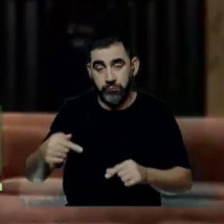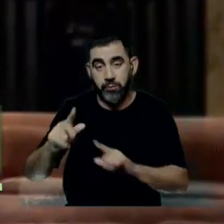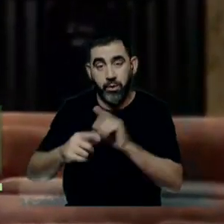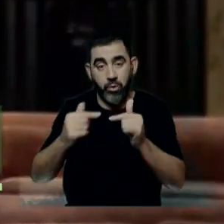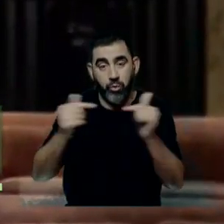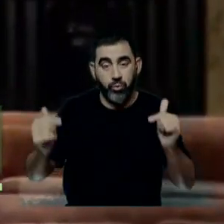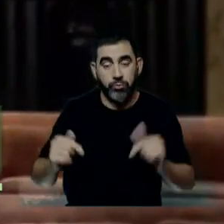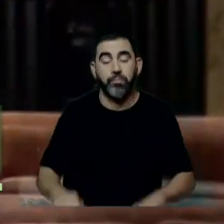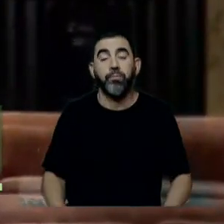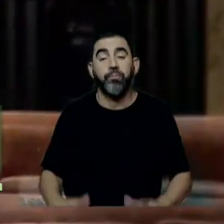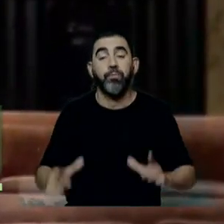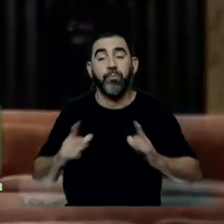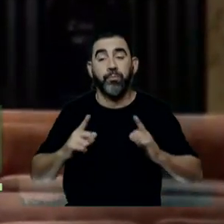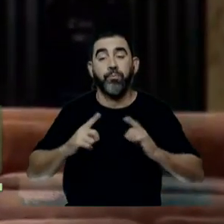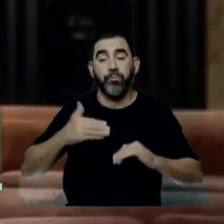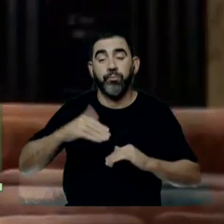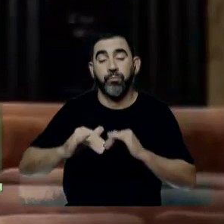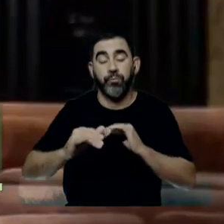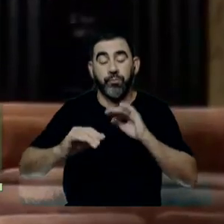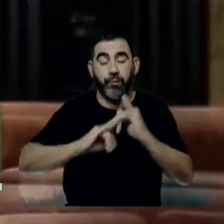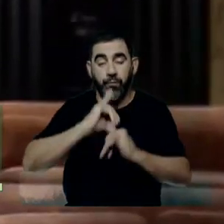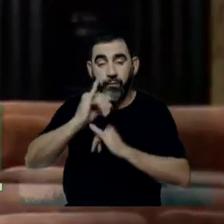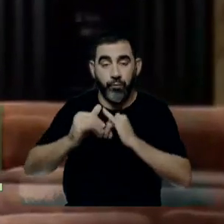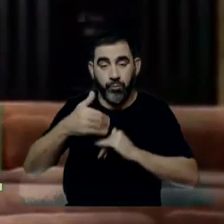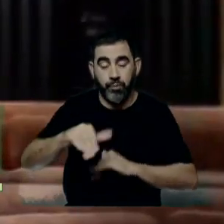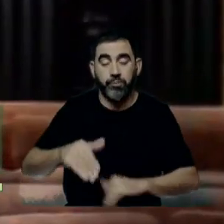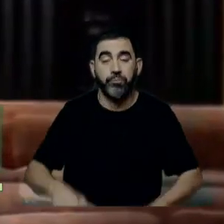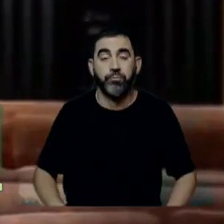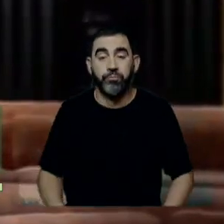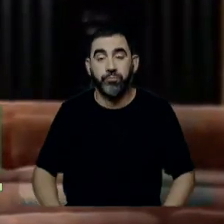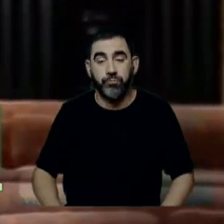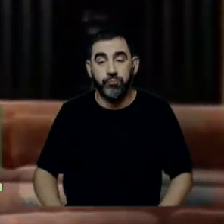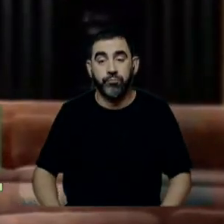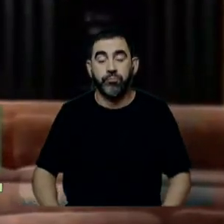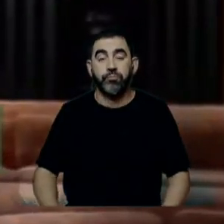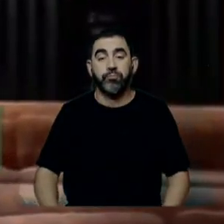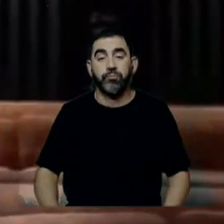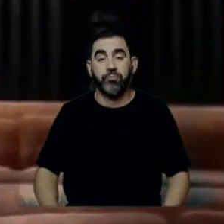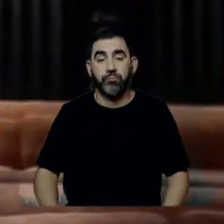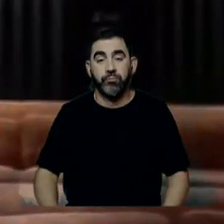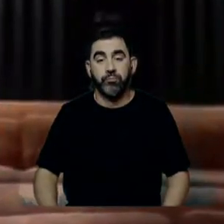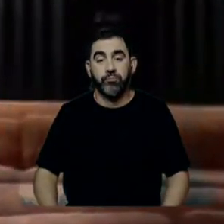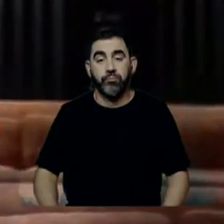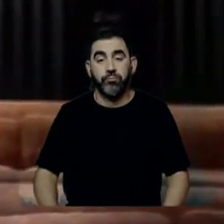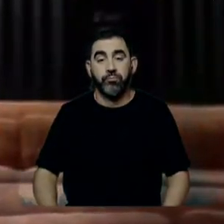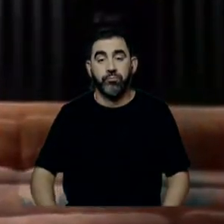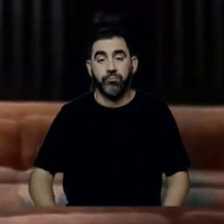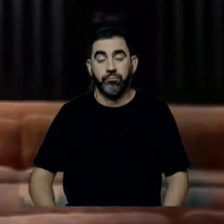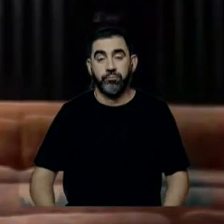muchas cosas. Seguiremos de cerca informativamente el tema para llegar al 19 de abril a ver si Perdomo sigue en la presidencia,